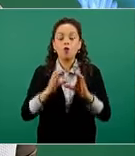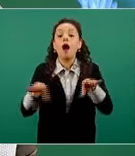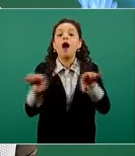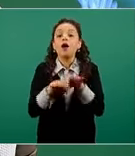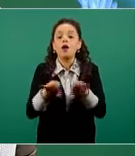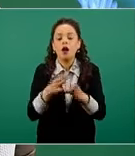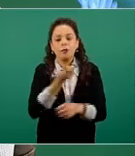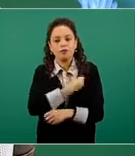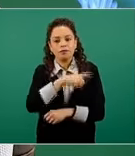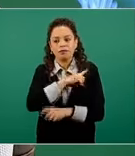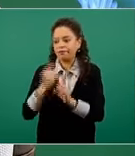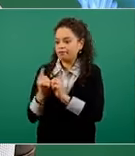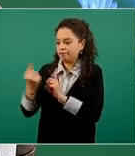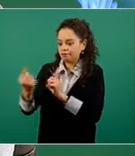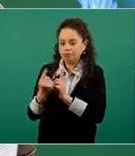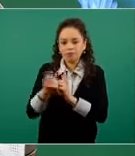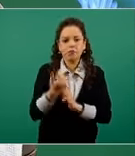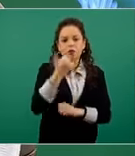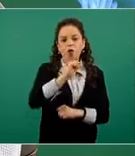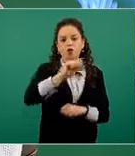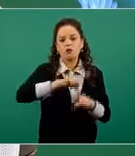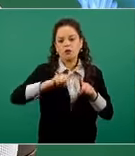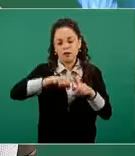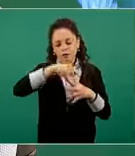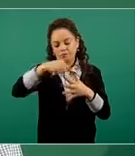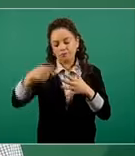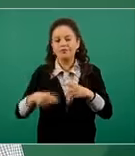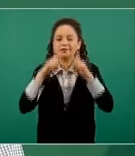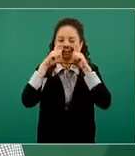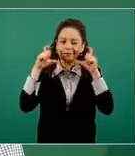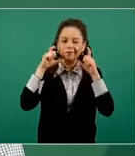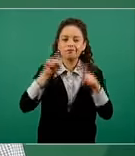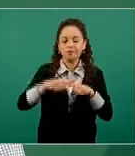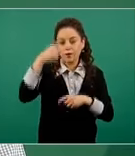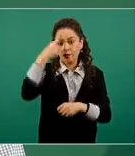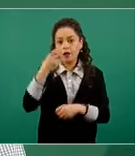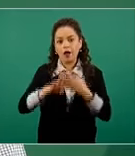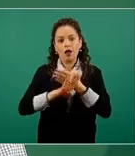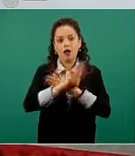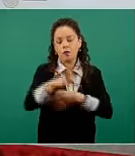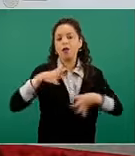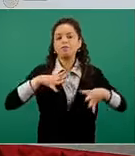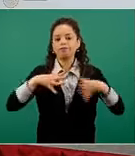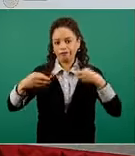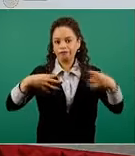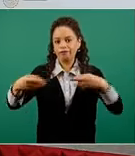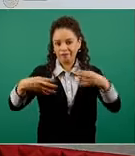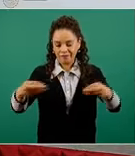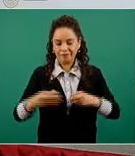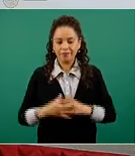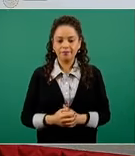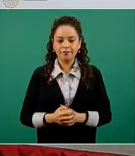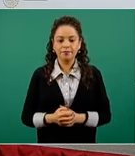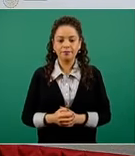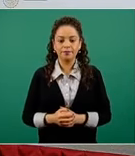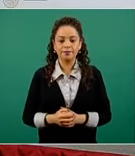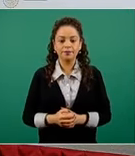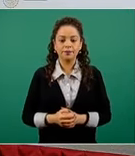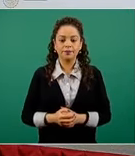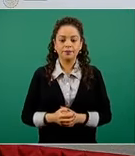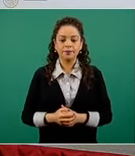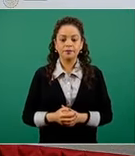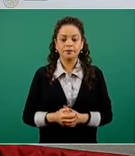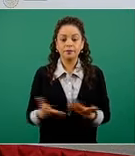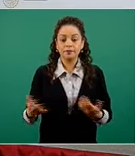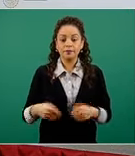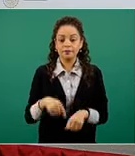acciones preventivas que limitarían los contagios en este medio. ¿Sí? Bien, pues muy bien,